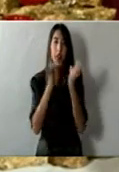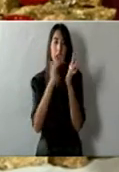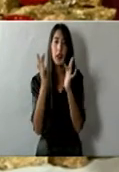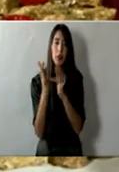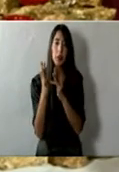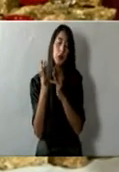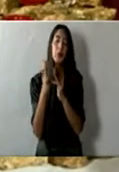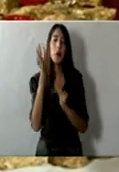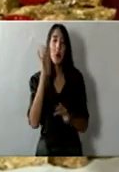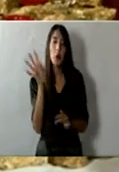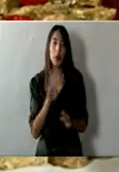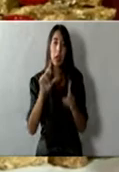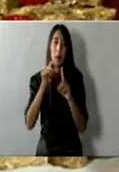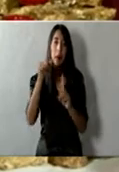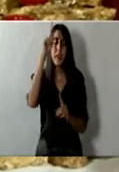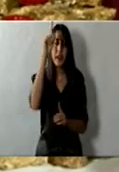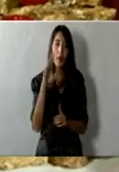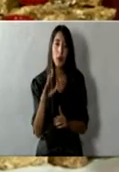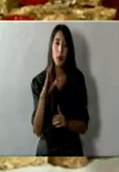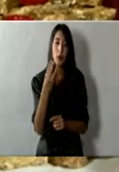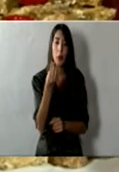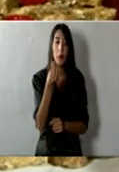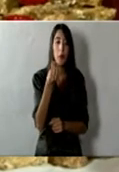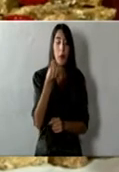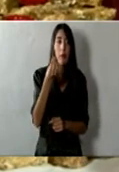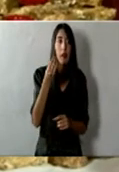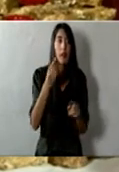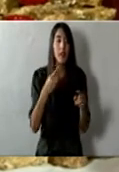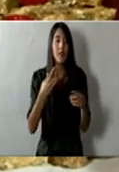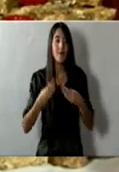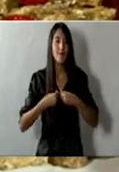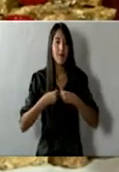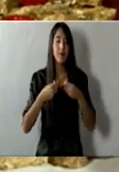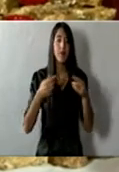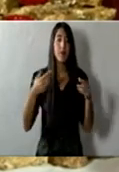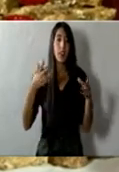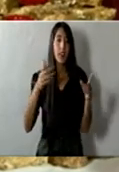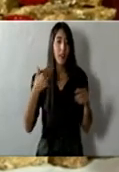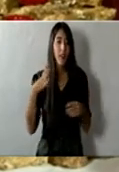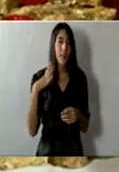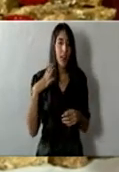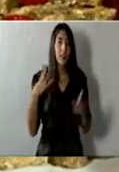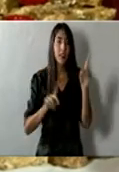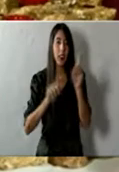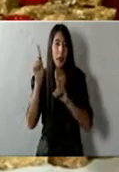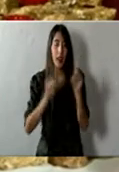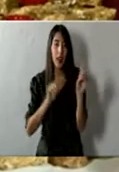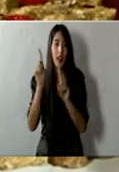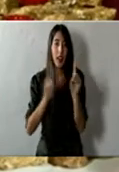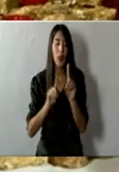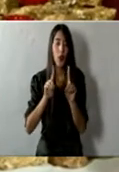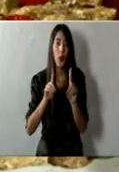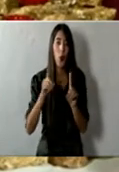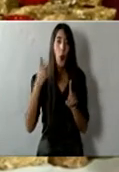alimentada y estaba bien cuidada, me estaba faltando algo a mi vida. Pero cuando conocí la maravillosa palabra del